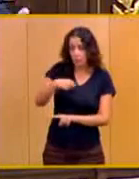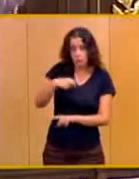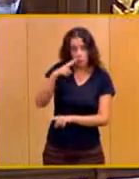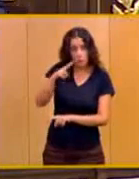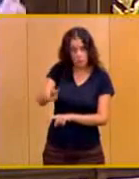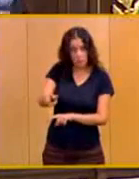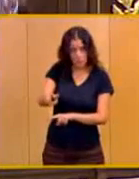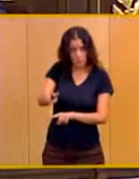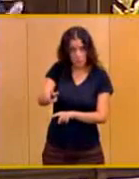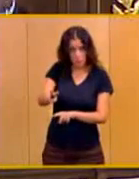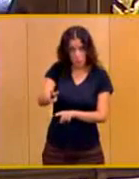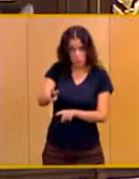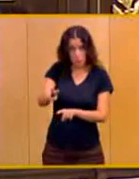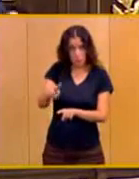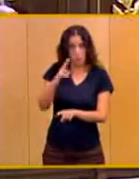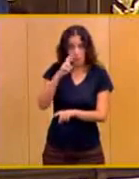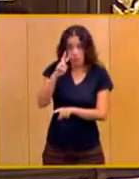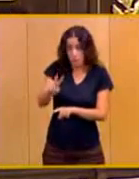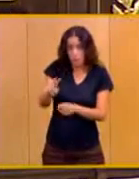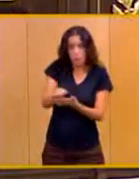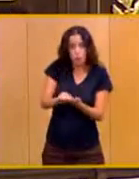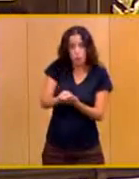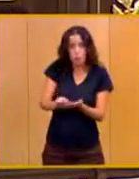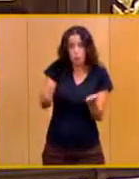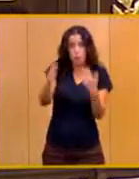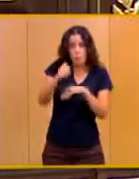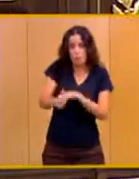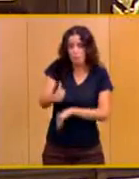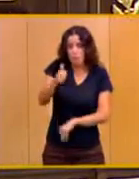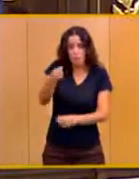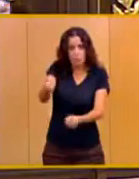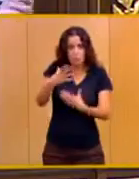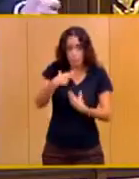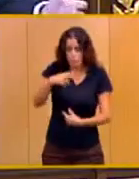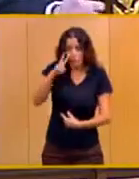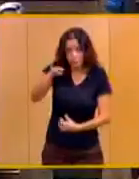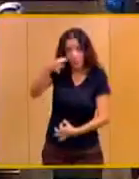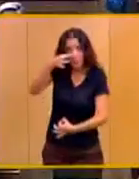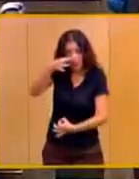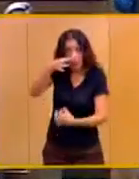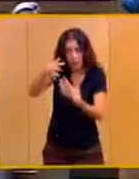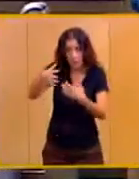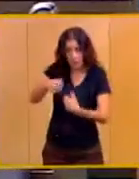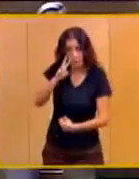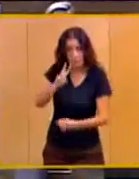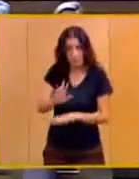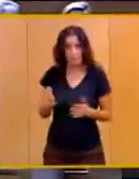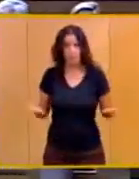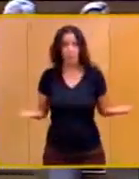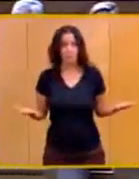tanto, no tuvo más solución que decirlo, señor presidente del Gobierno. Pero, en fin,